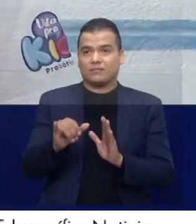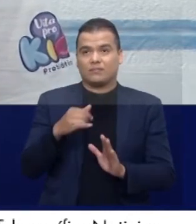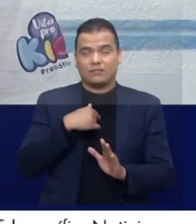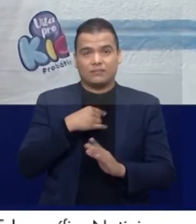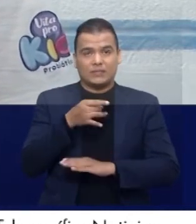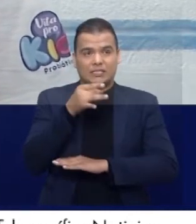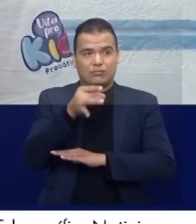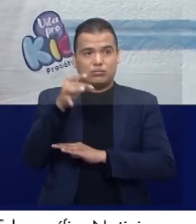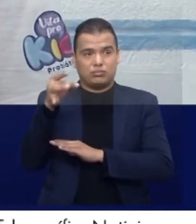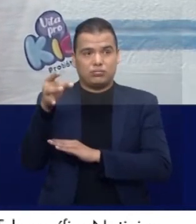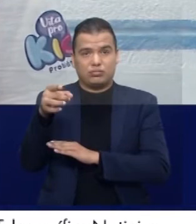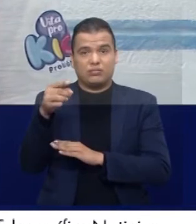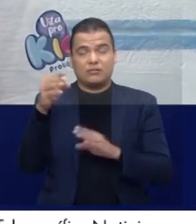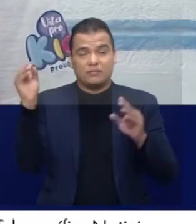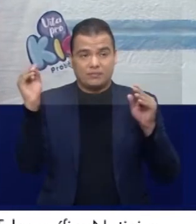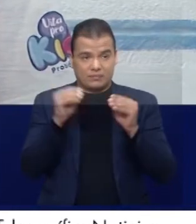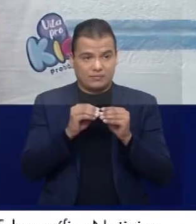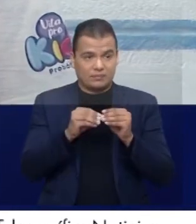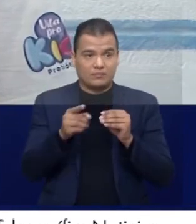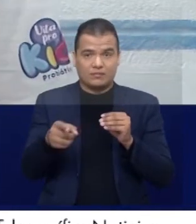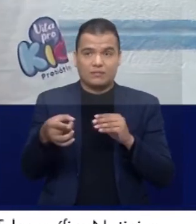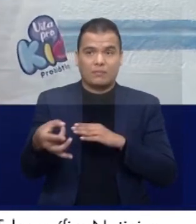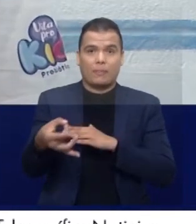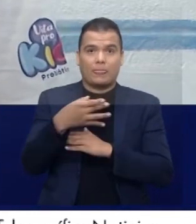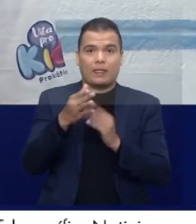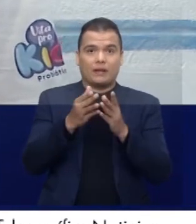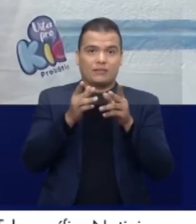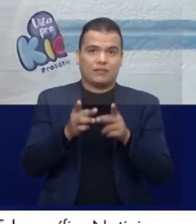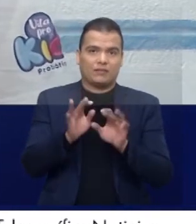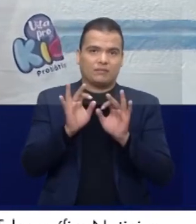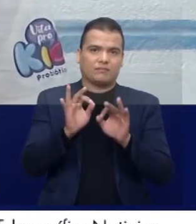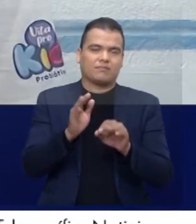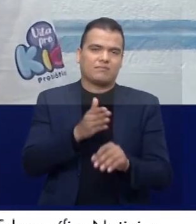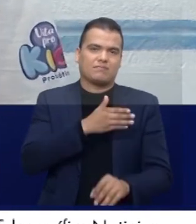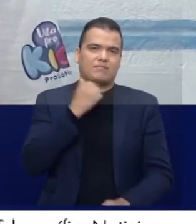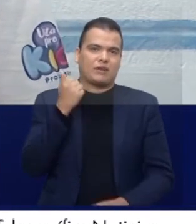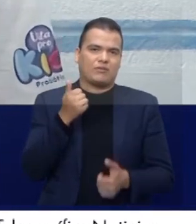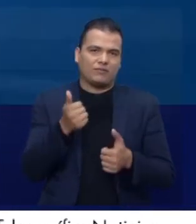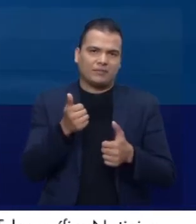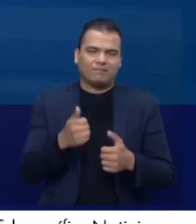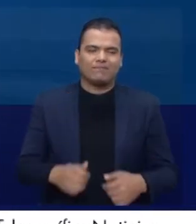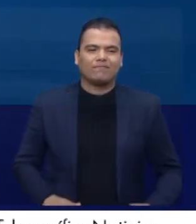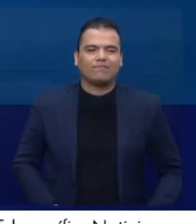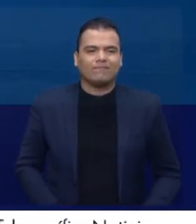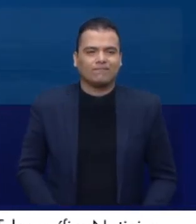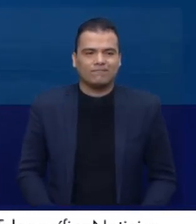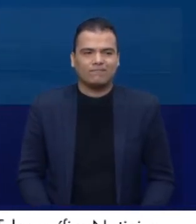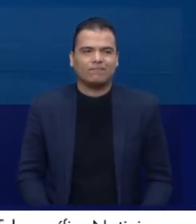convertiría en el mejor y mi alumno me superaría, pues sería mejor que yo y sería el mejor.